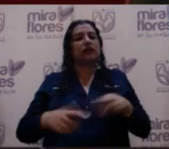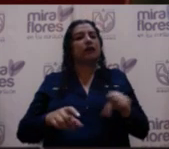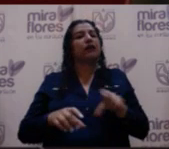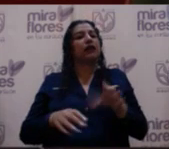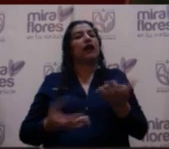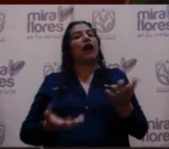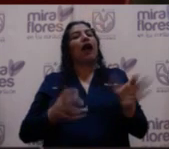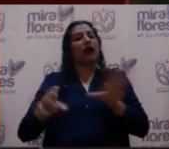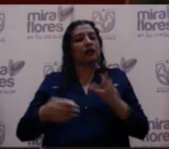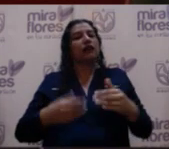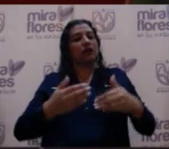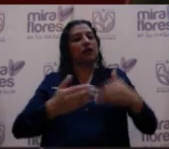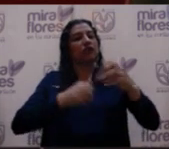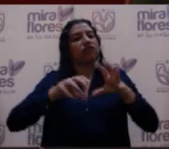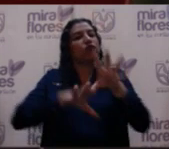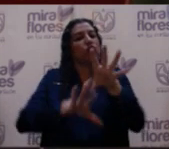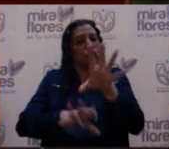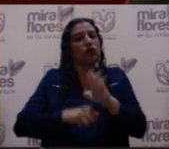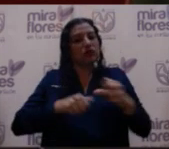consolidando ya la feria